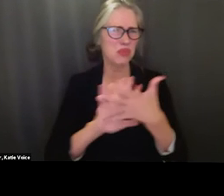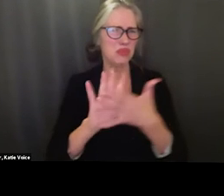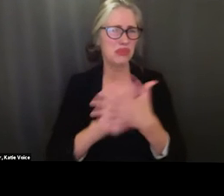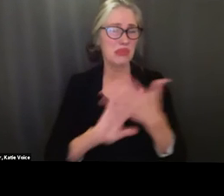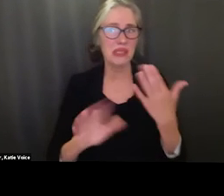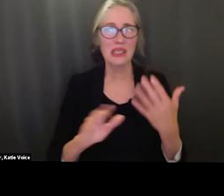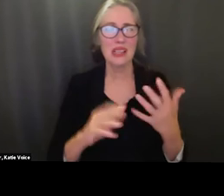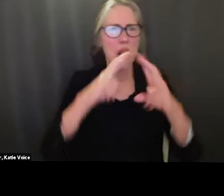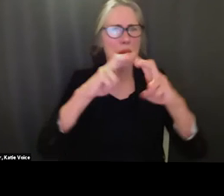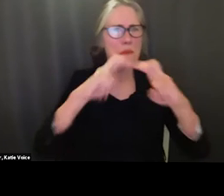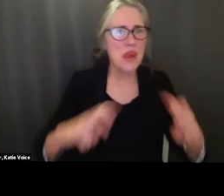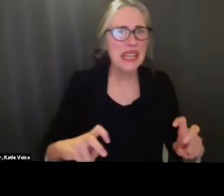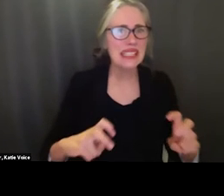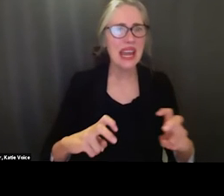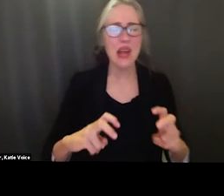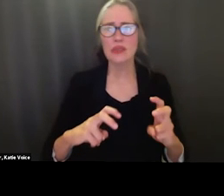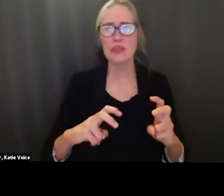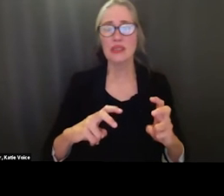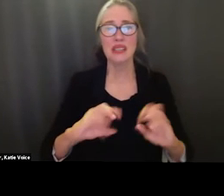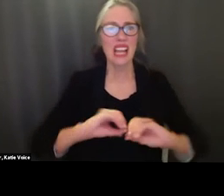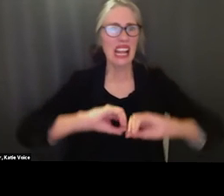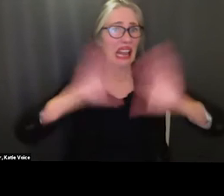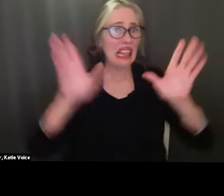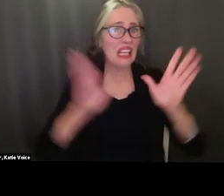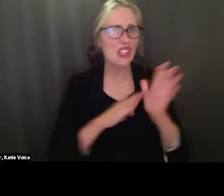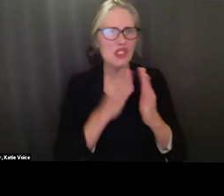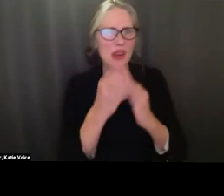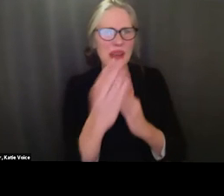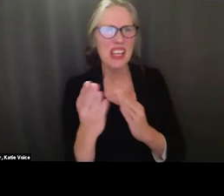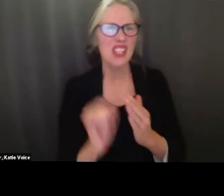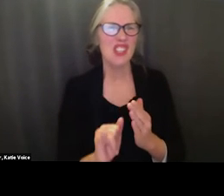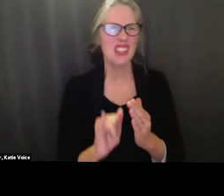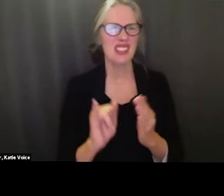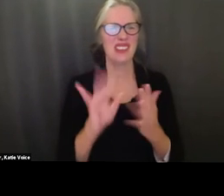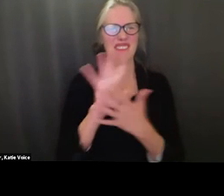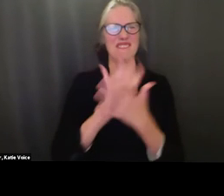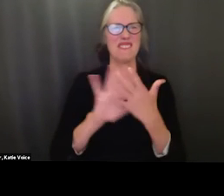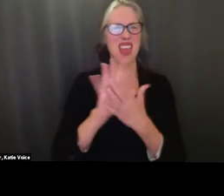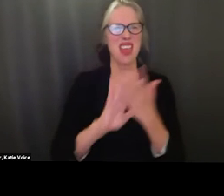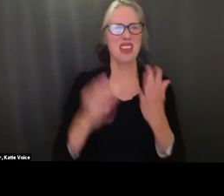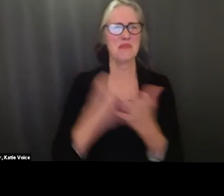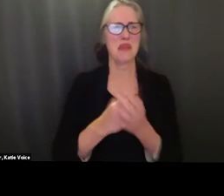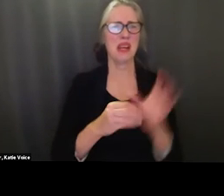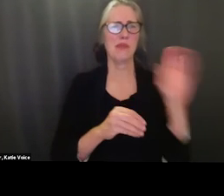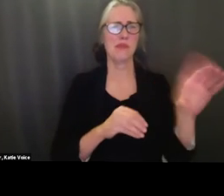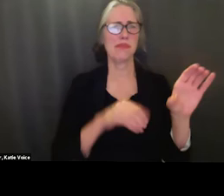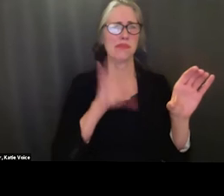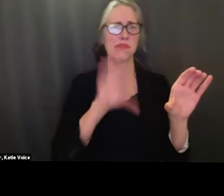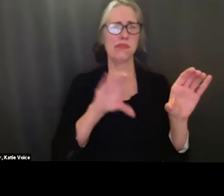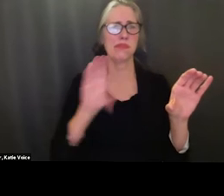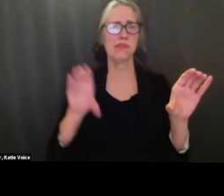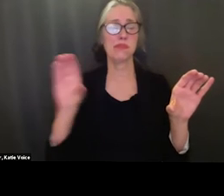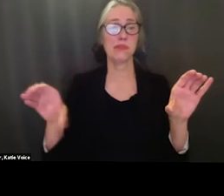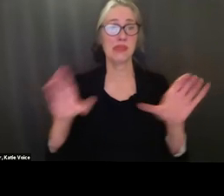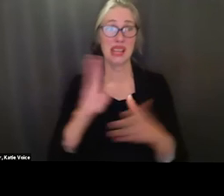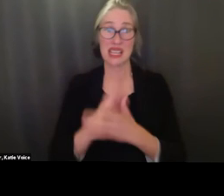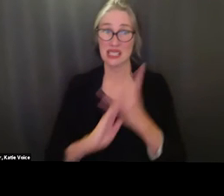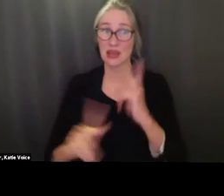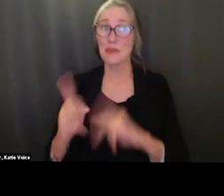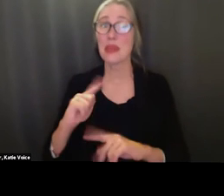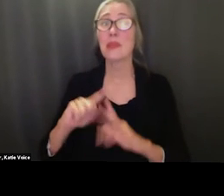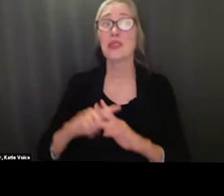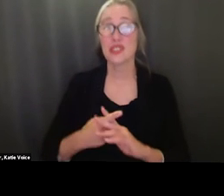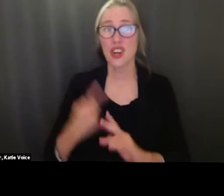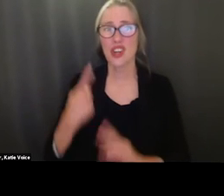desglose, no hay transparencia, solamente totales. Puedo entender por qué hay personas que están comenzando a hablar